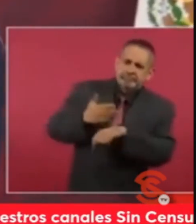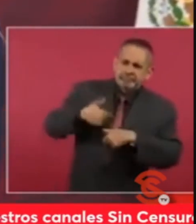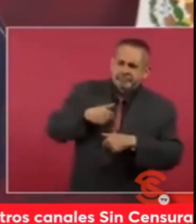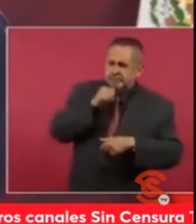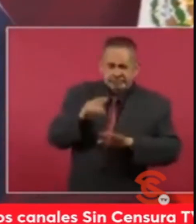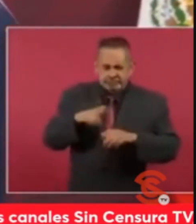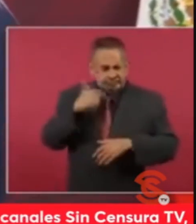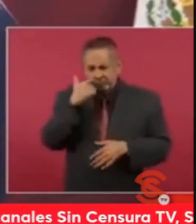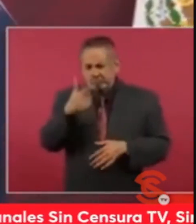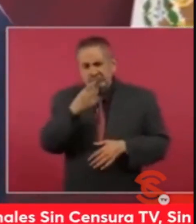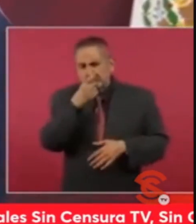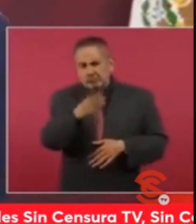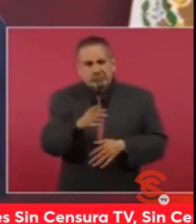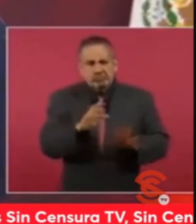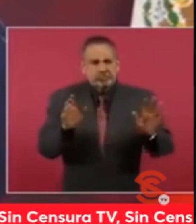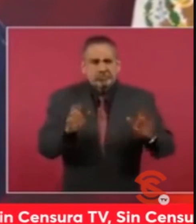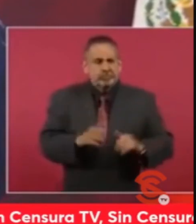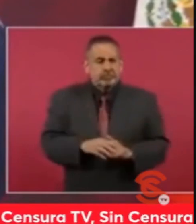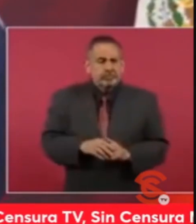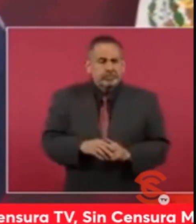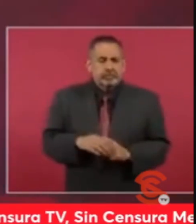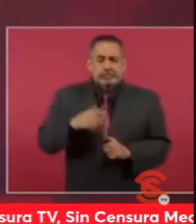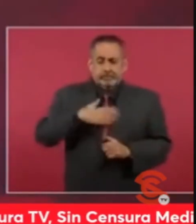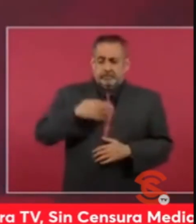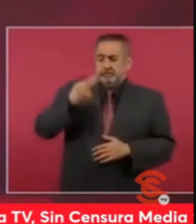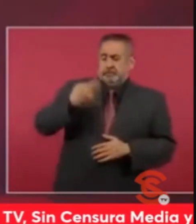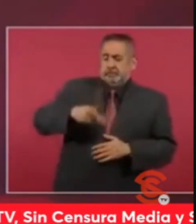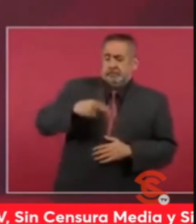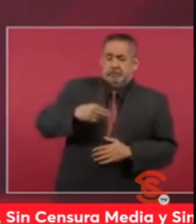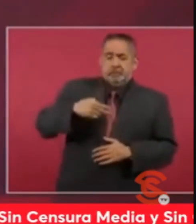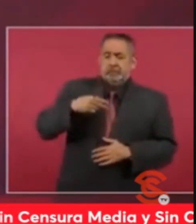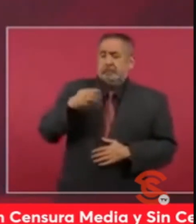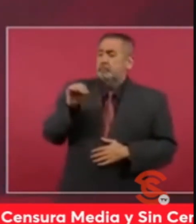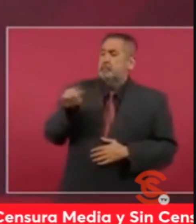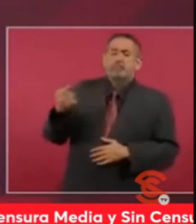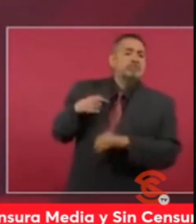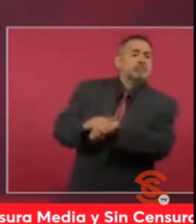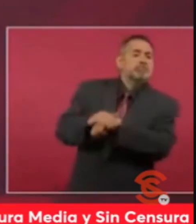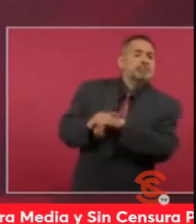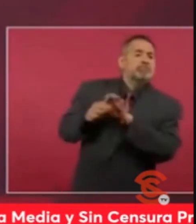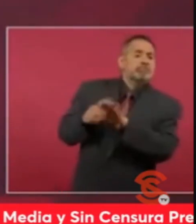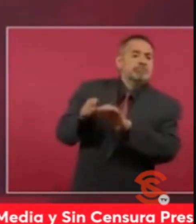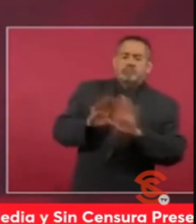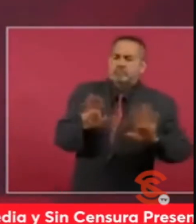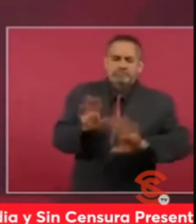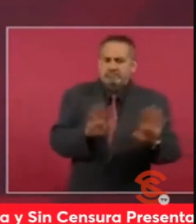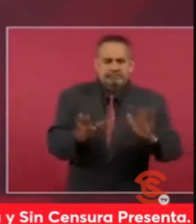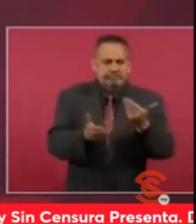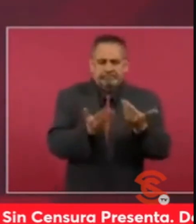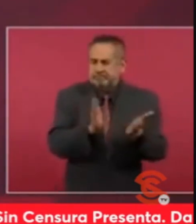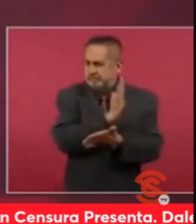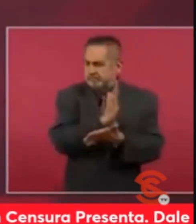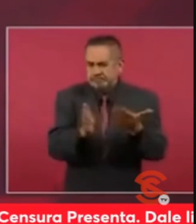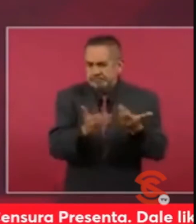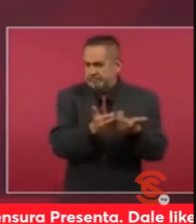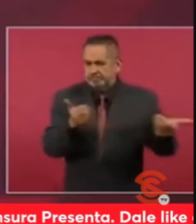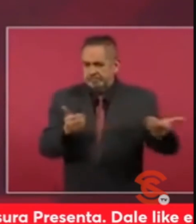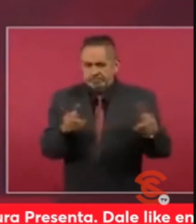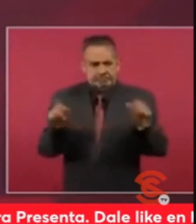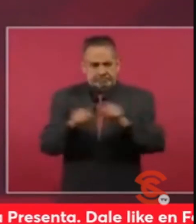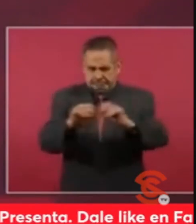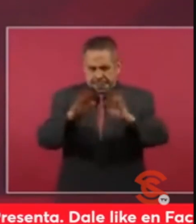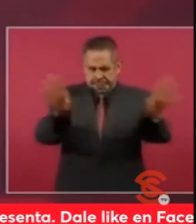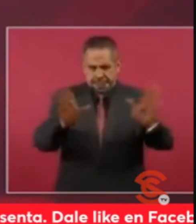afectar, no quiero que se use mi nombre, porque yo no tengo relación con él. Así